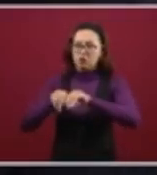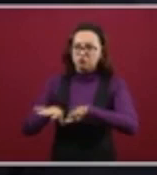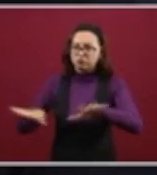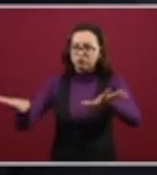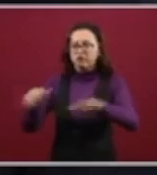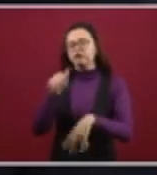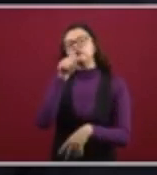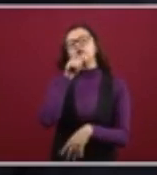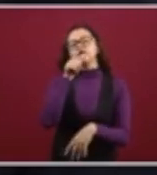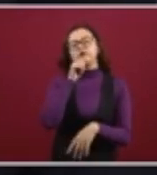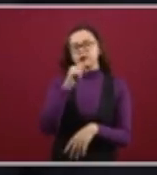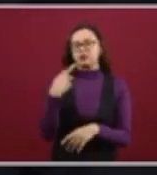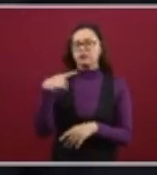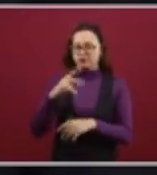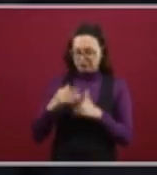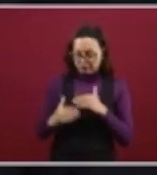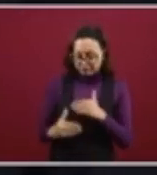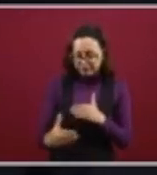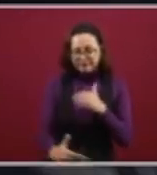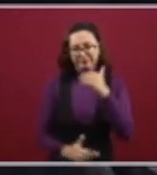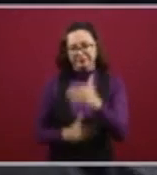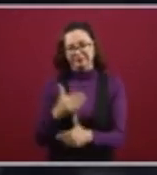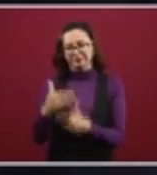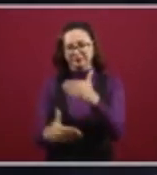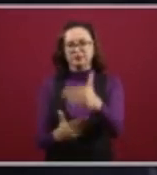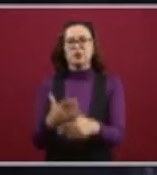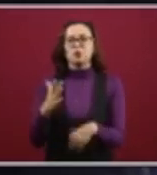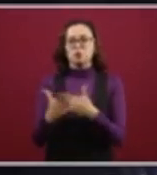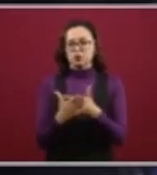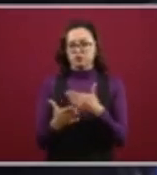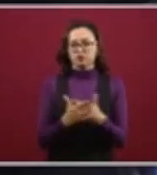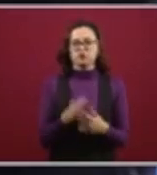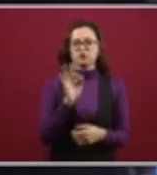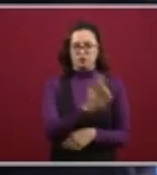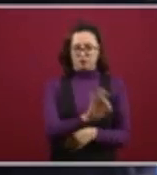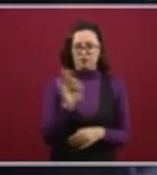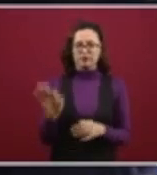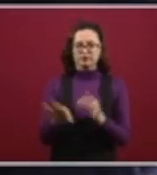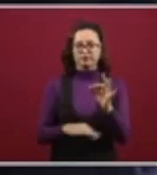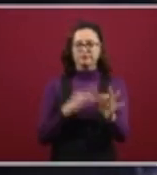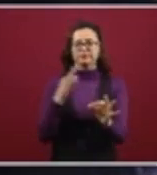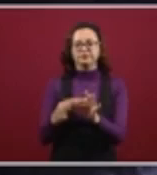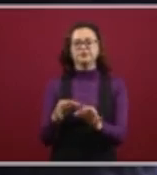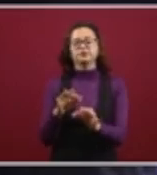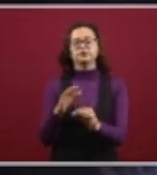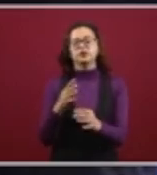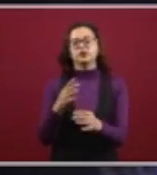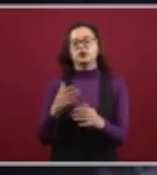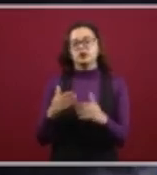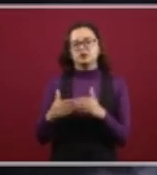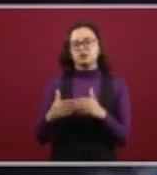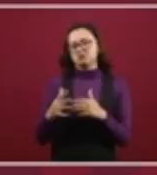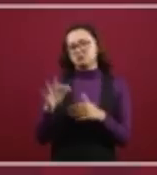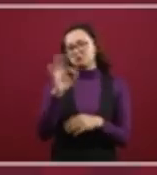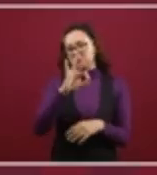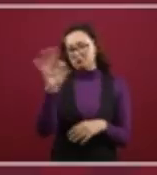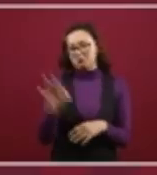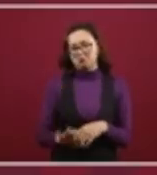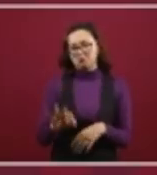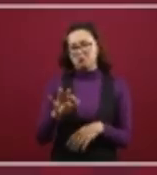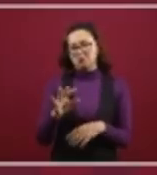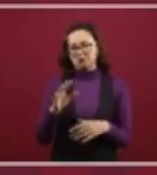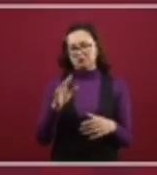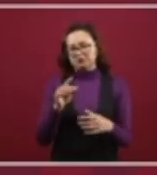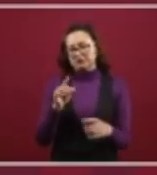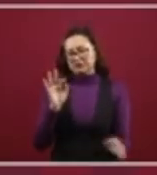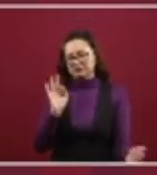señaló, estamos en ese proceso y tenemos fechas para que esto finalmente concluya en un porcentaje que se acerque